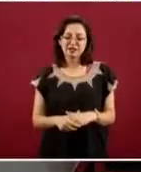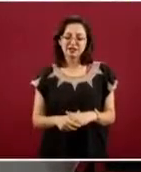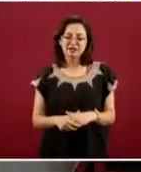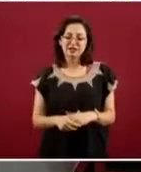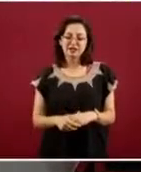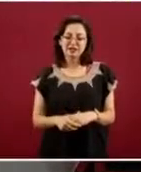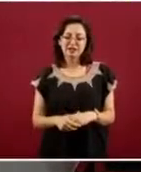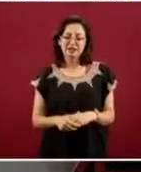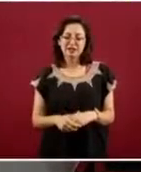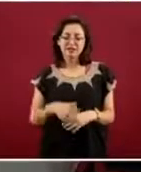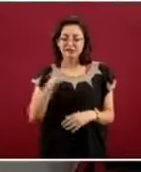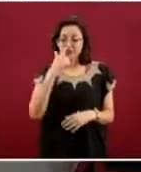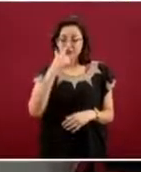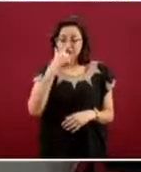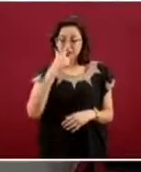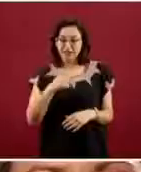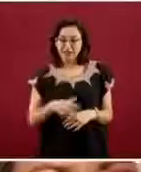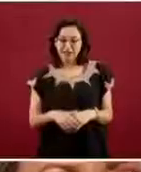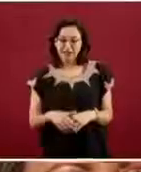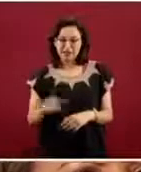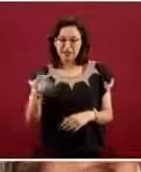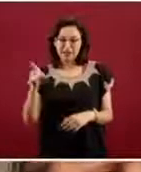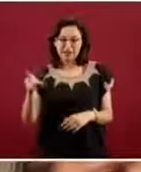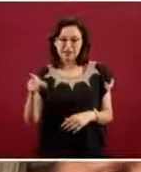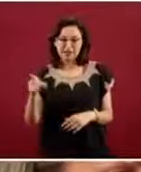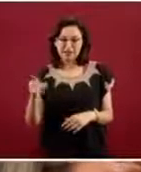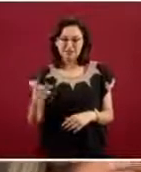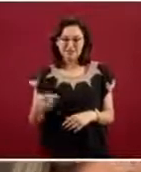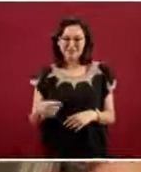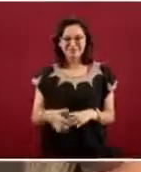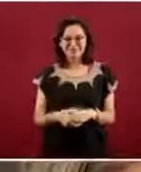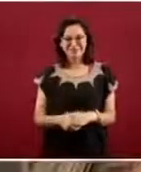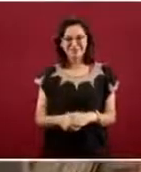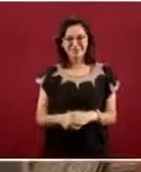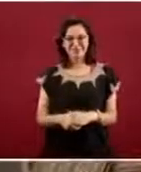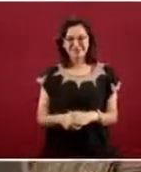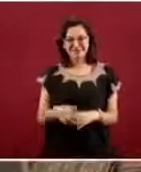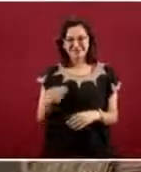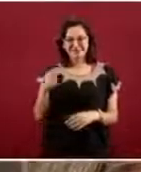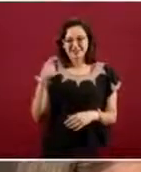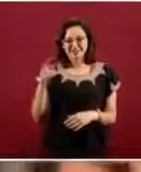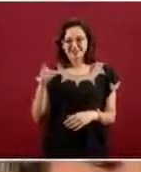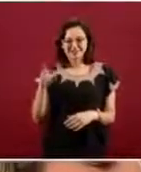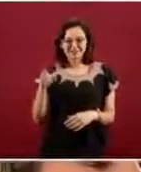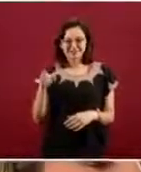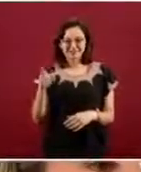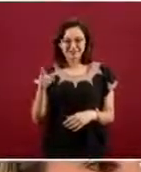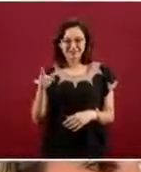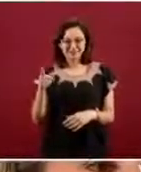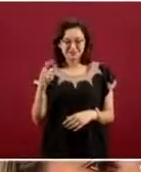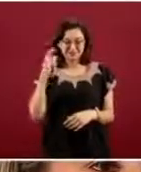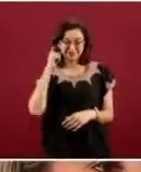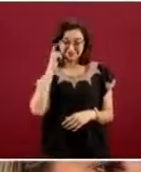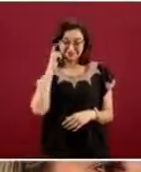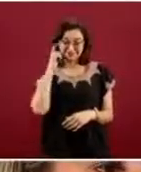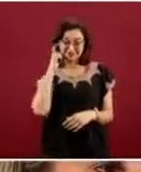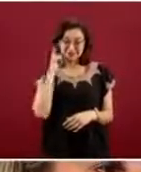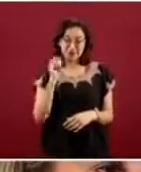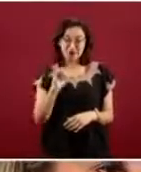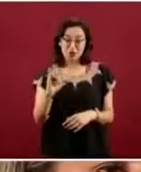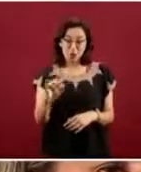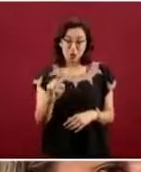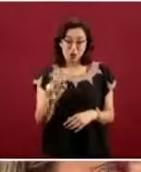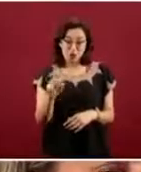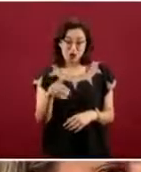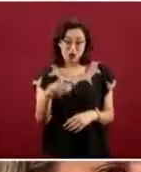un regidor que es presidente de la secretario de la Comisión de Salud, es médico, Juan Manuel